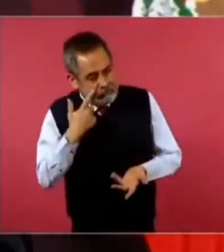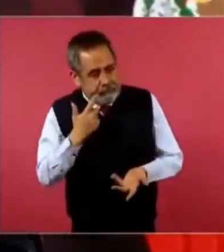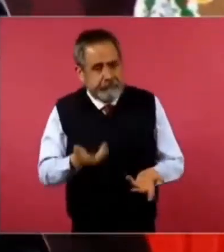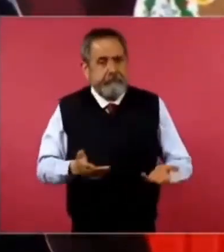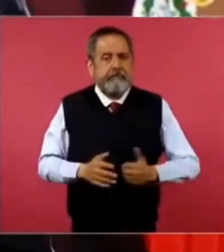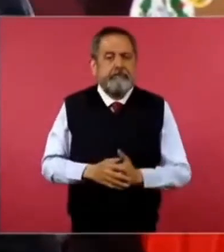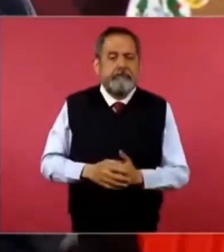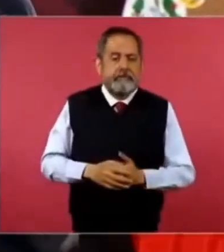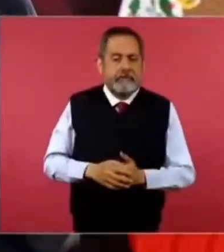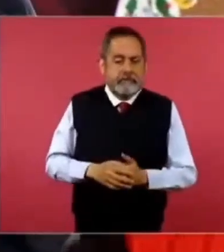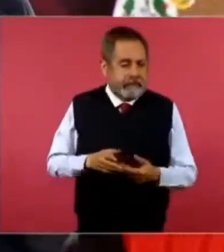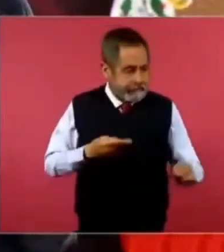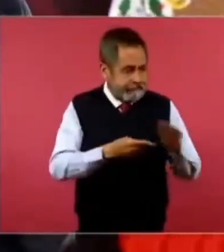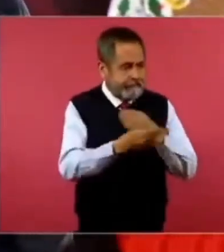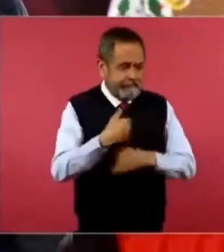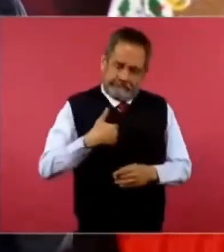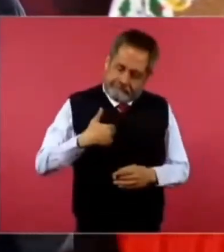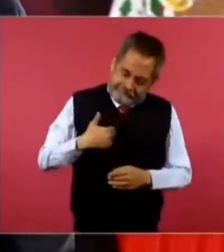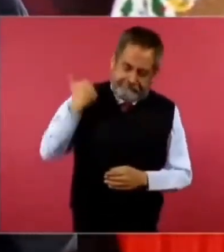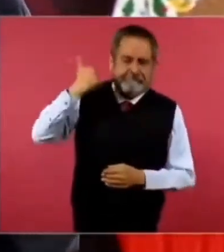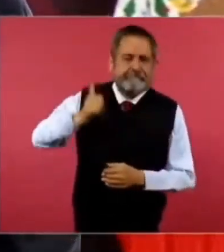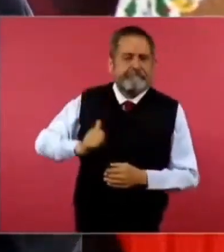a salir mal, me iba yo a rayar.